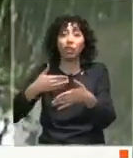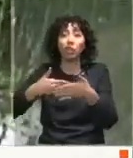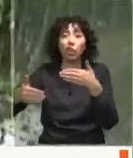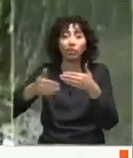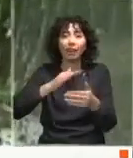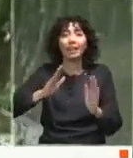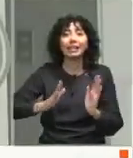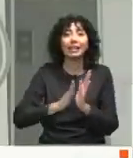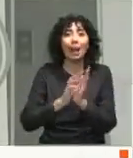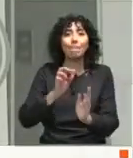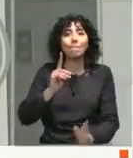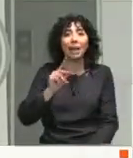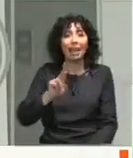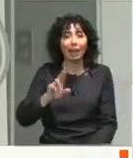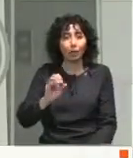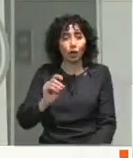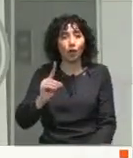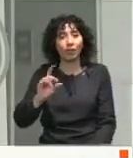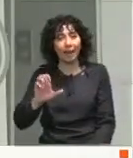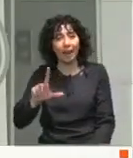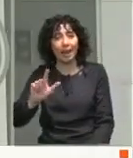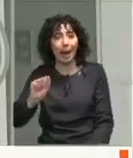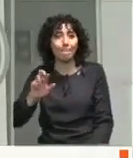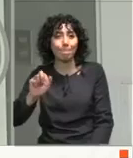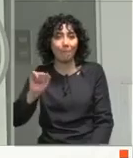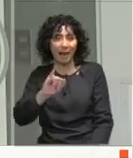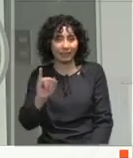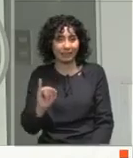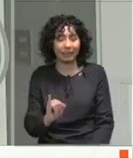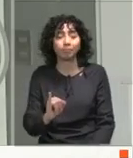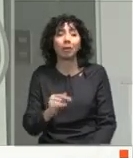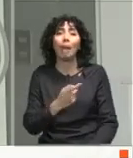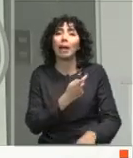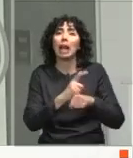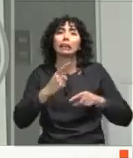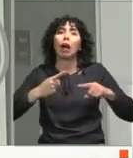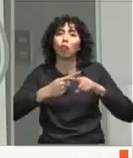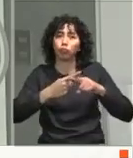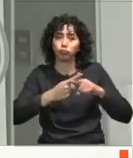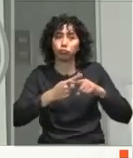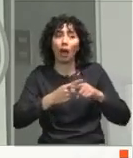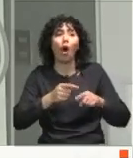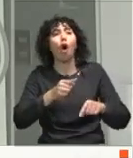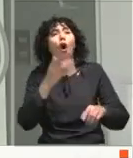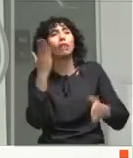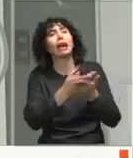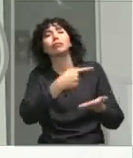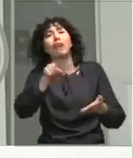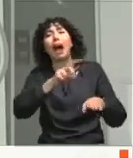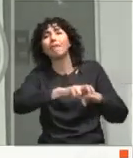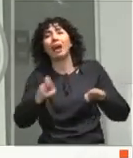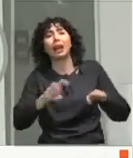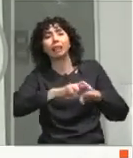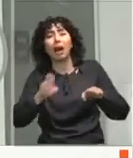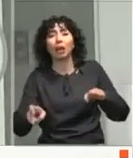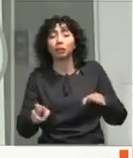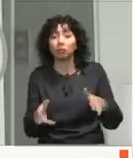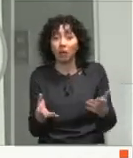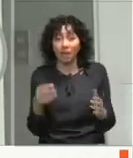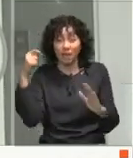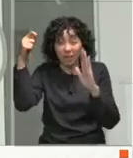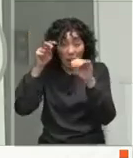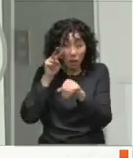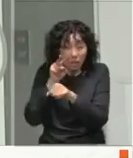Paz. Intimidan a la persona con armas blancas. Y lo obligan a descender del vehículo. Después, en el video se ve que